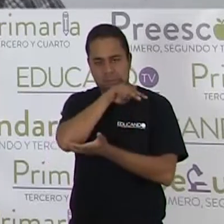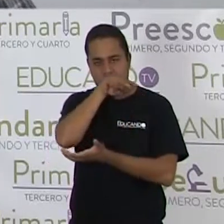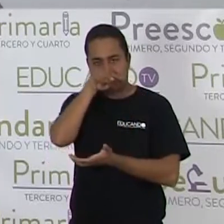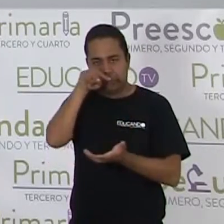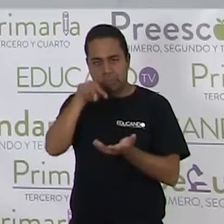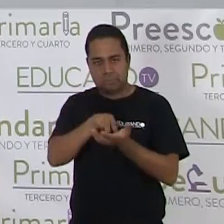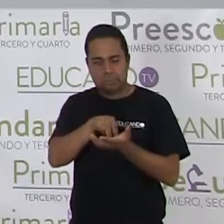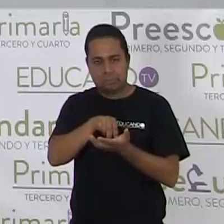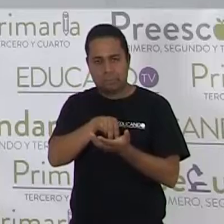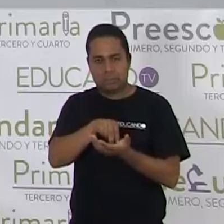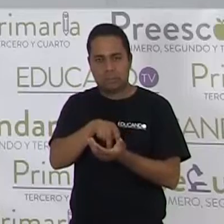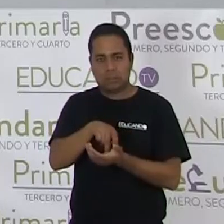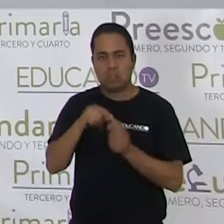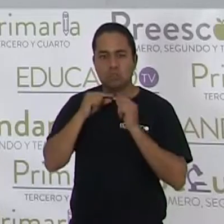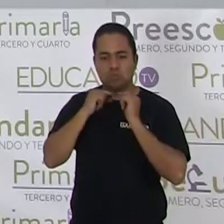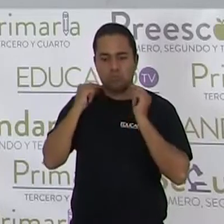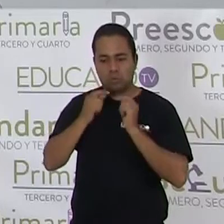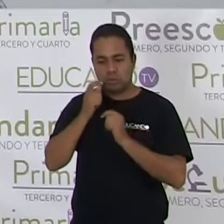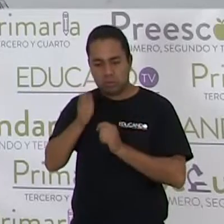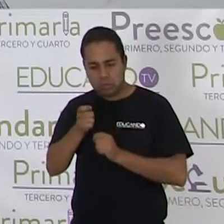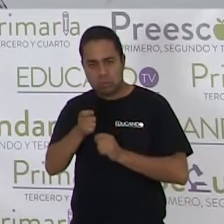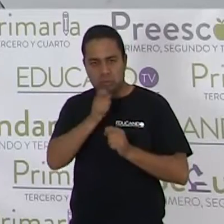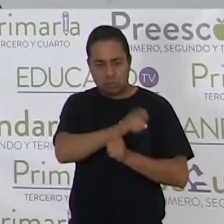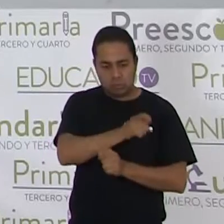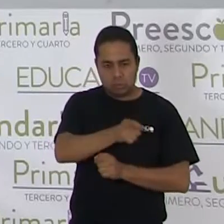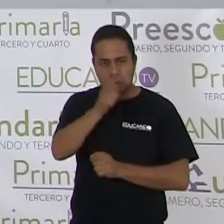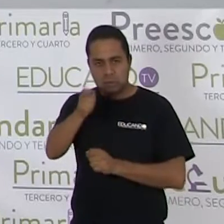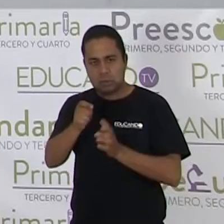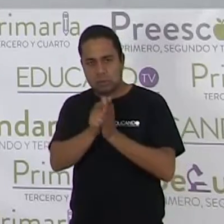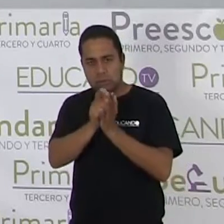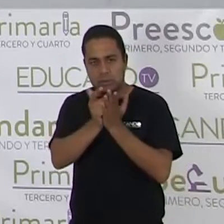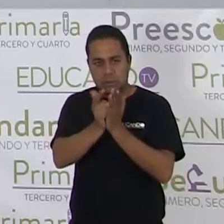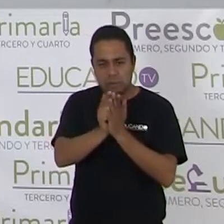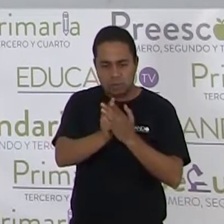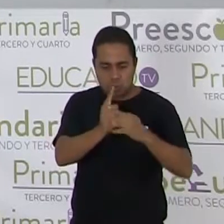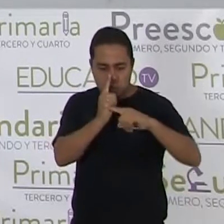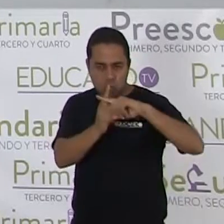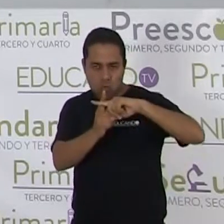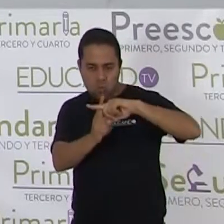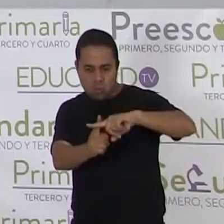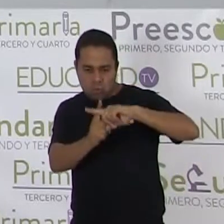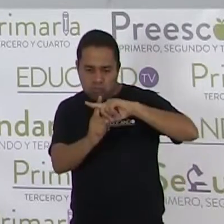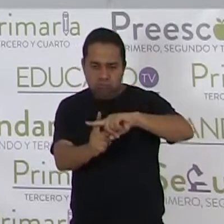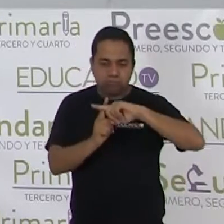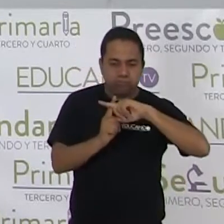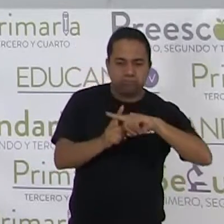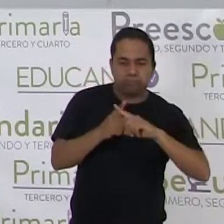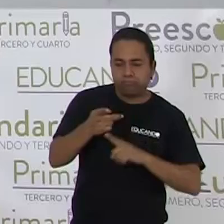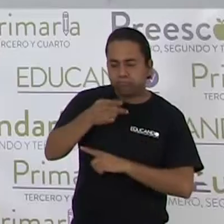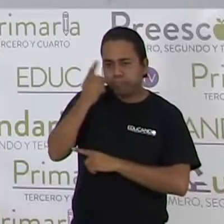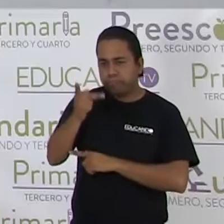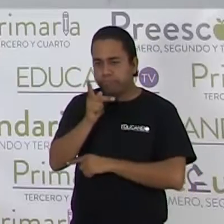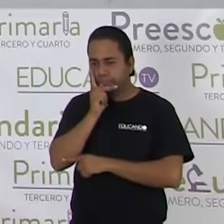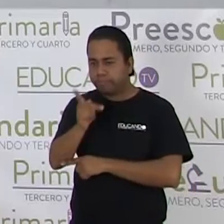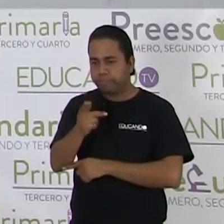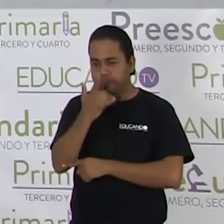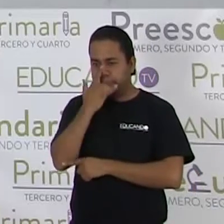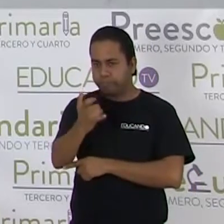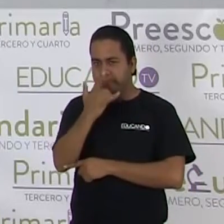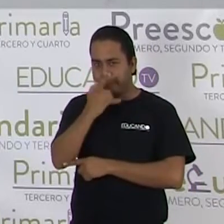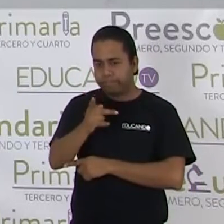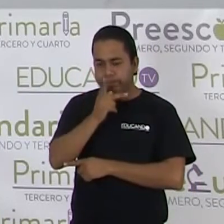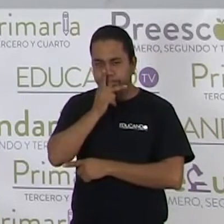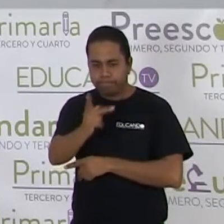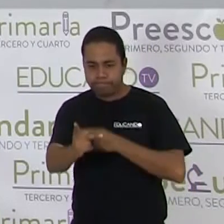el exorcista, con un libro y una cruz, pronunciaba unas palabras raras